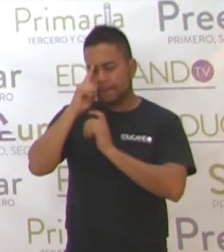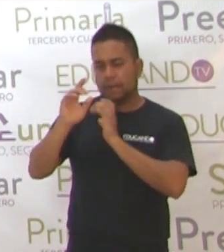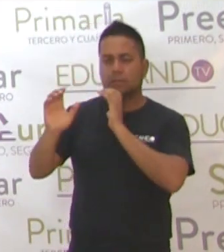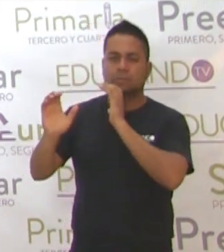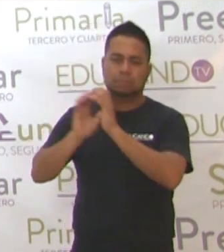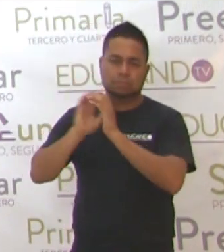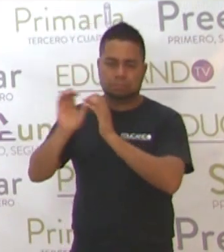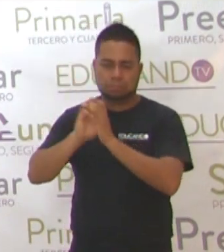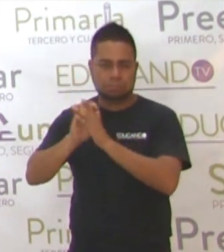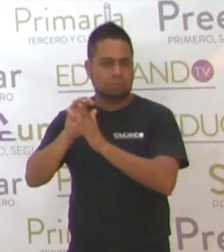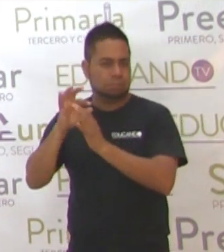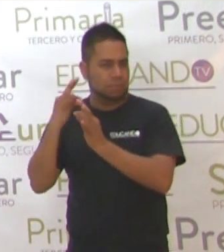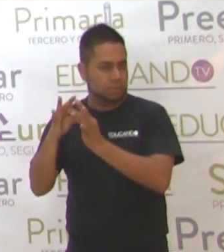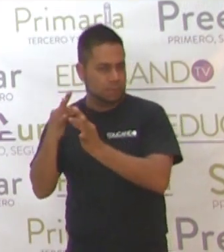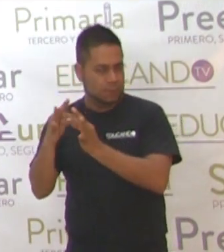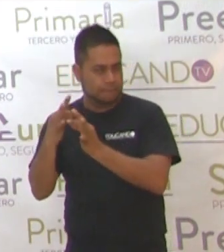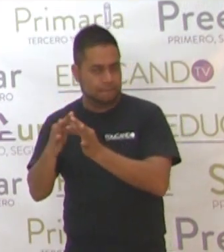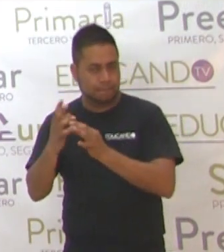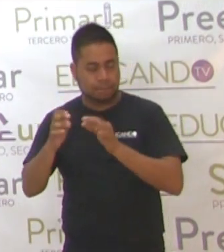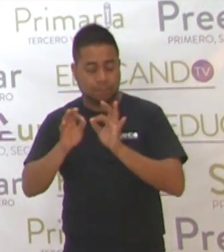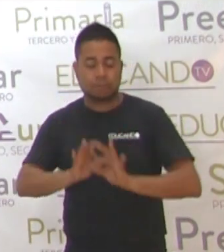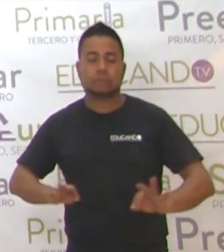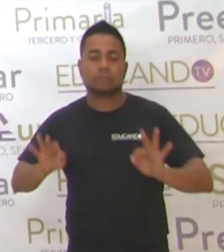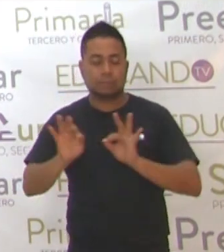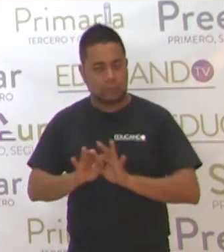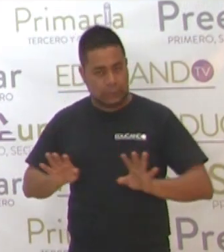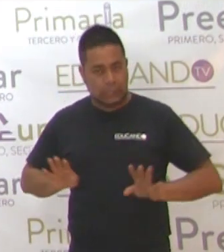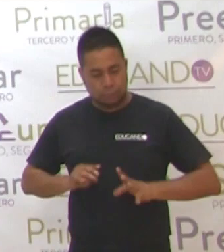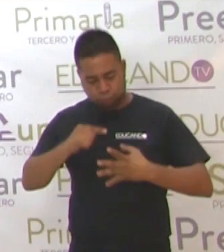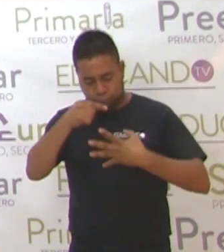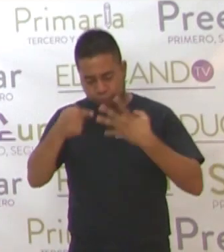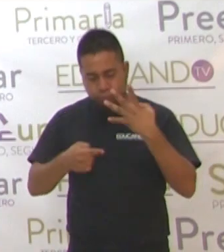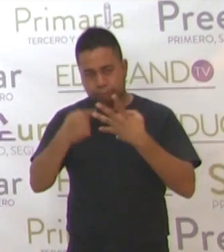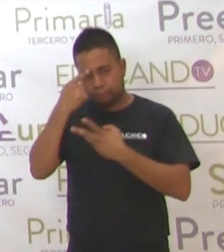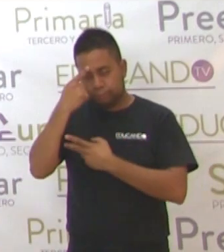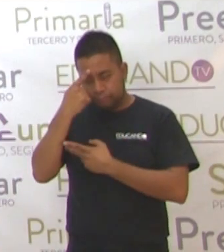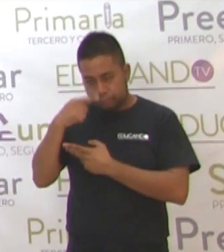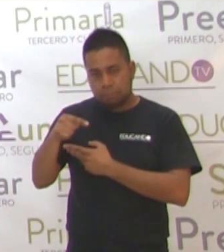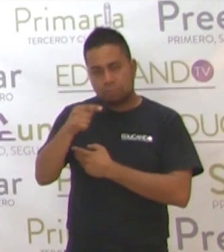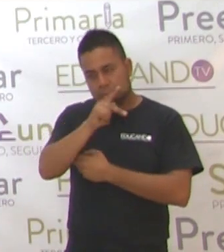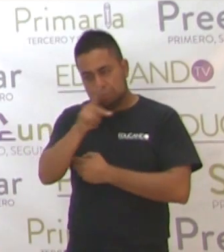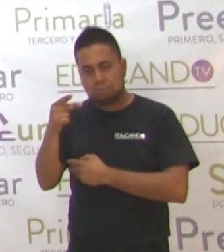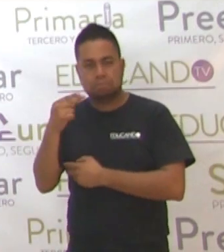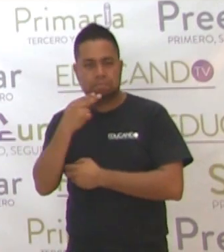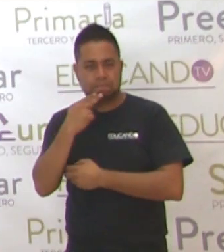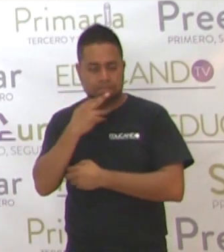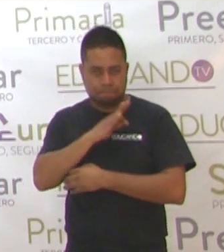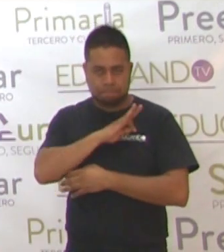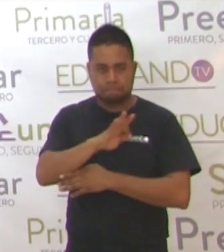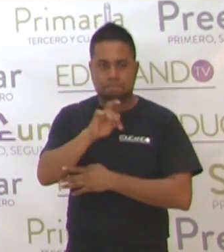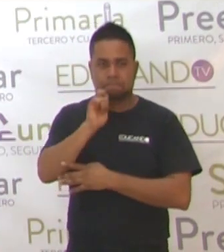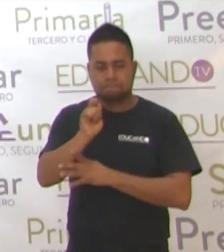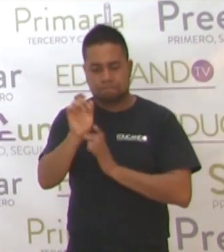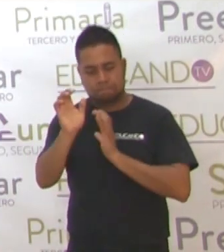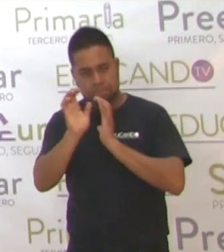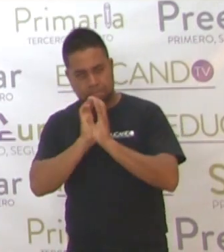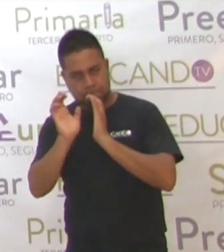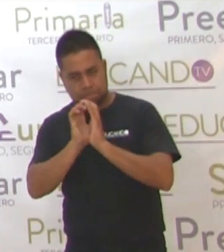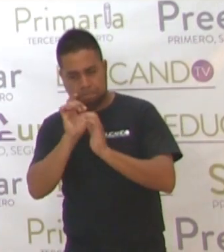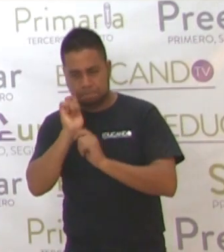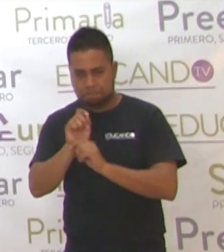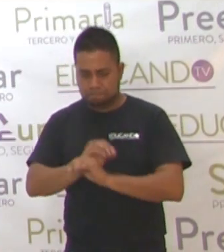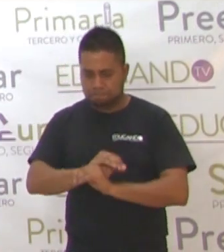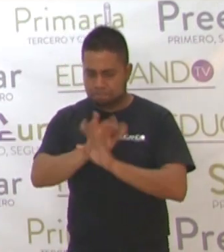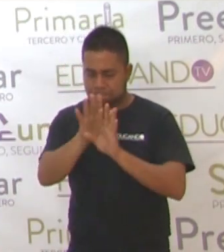cotidiana son recursos indispensables para que nosotros los podamos utilizar y así poder comunicar de forma